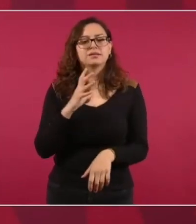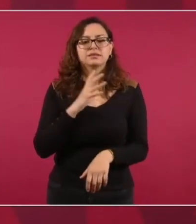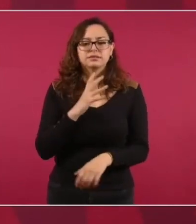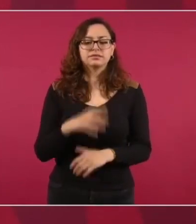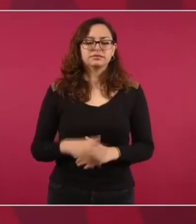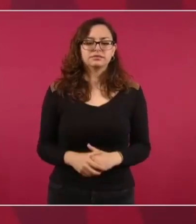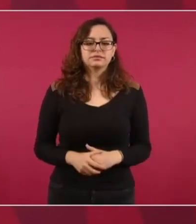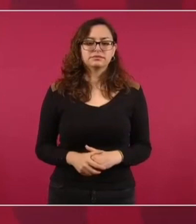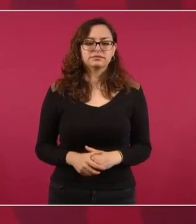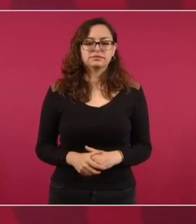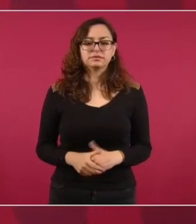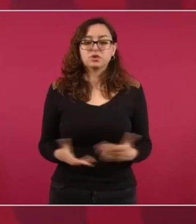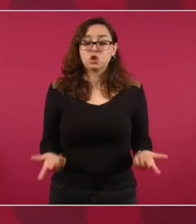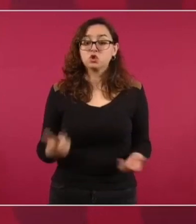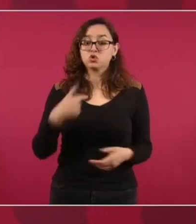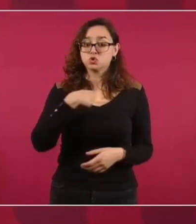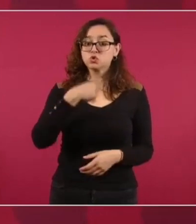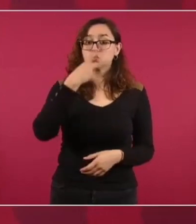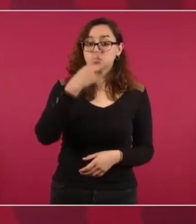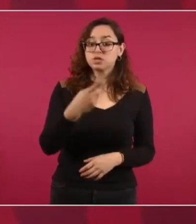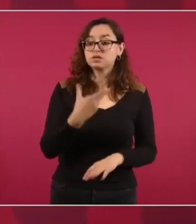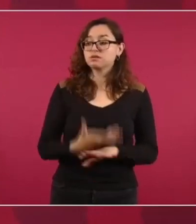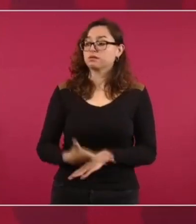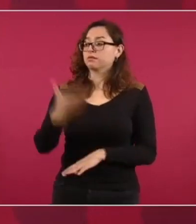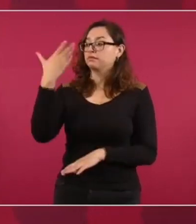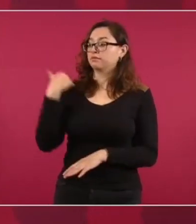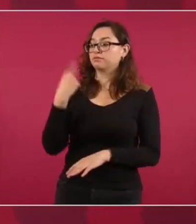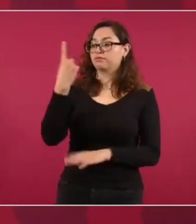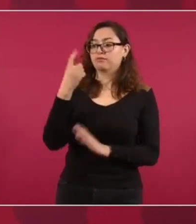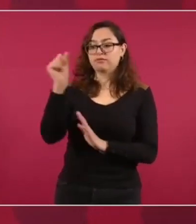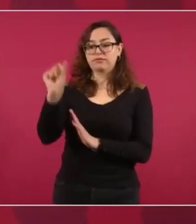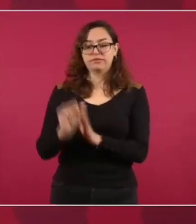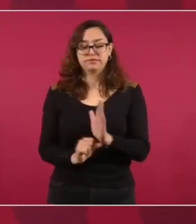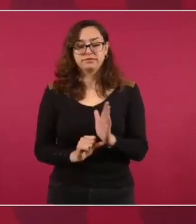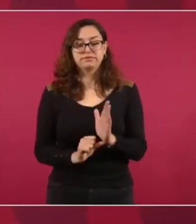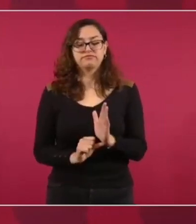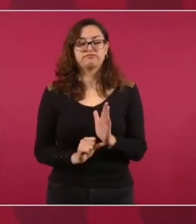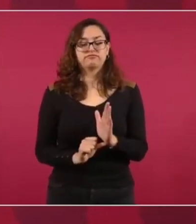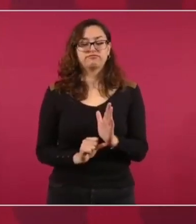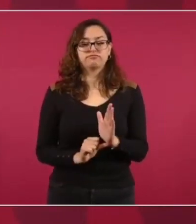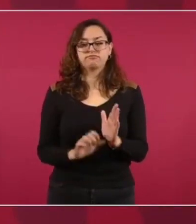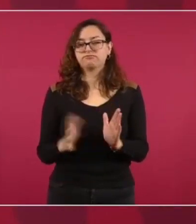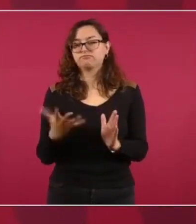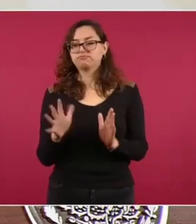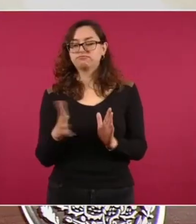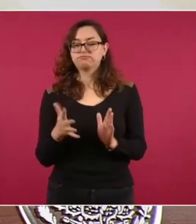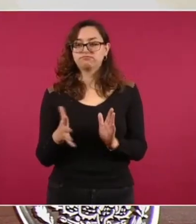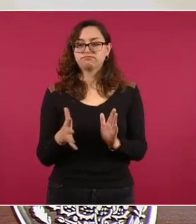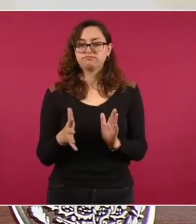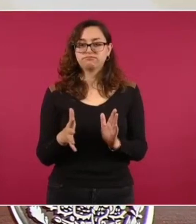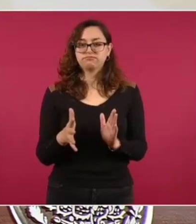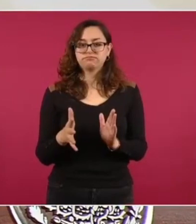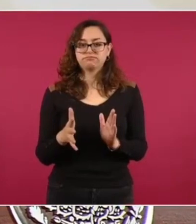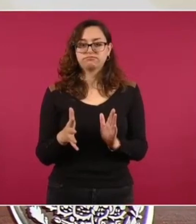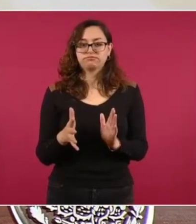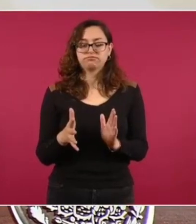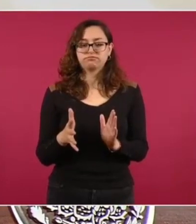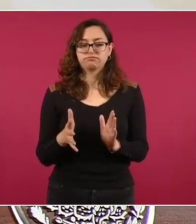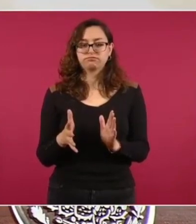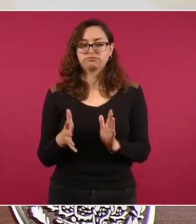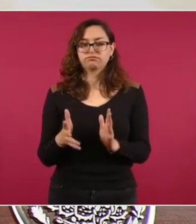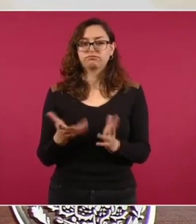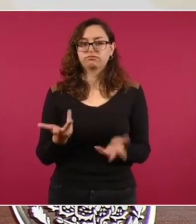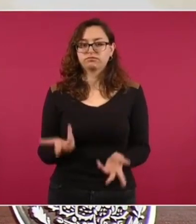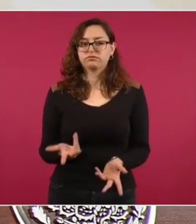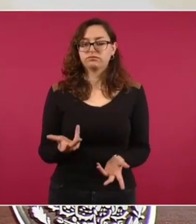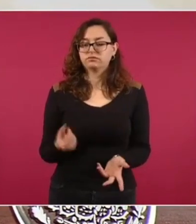hace como un mes se negaron